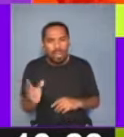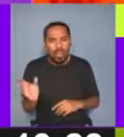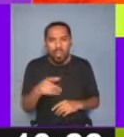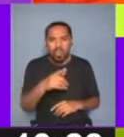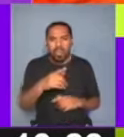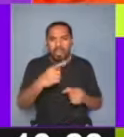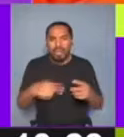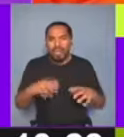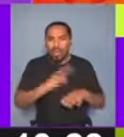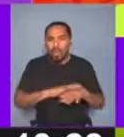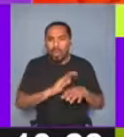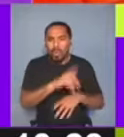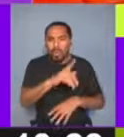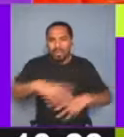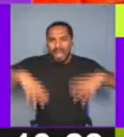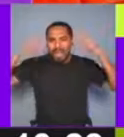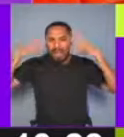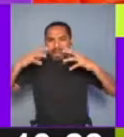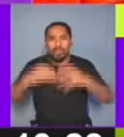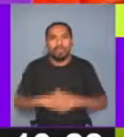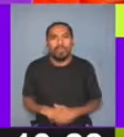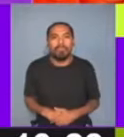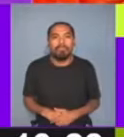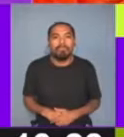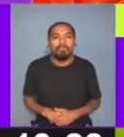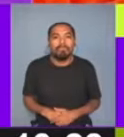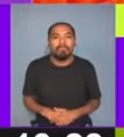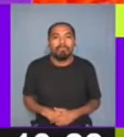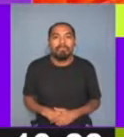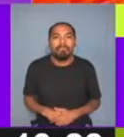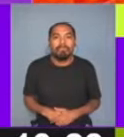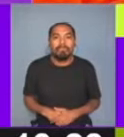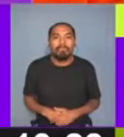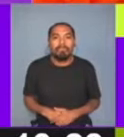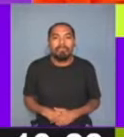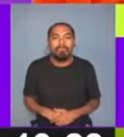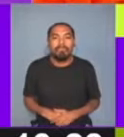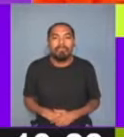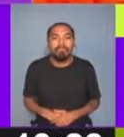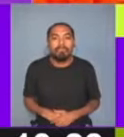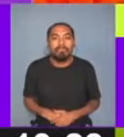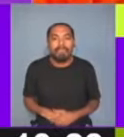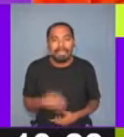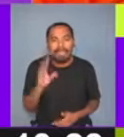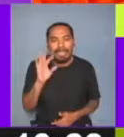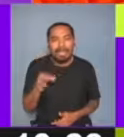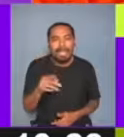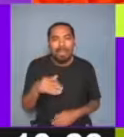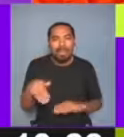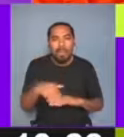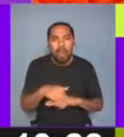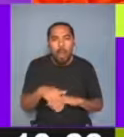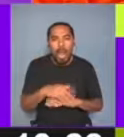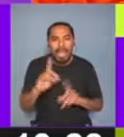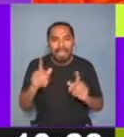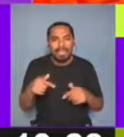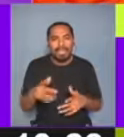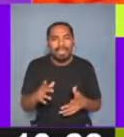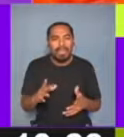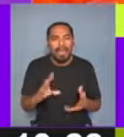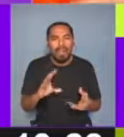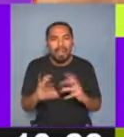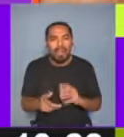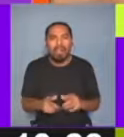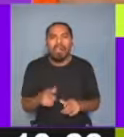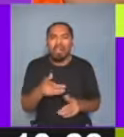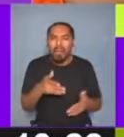las precipitaciones también este hay que saber que se han dañado arterias HM eh No solamente lo que he recibido de